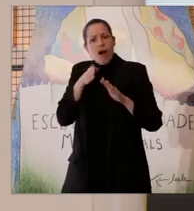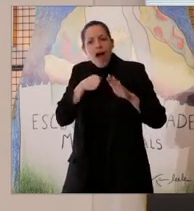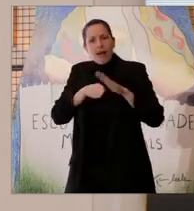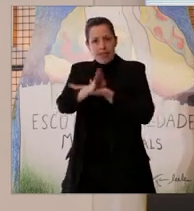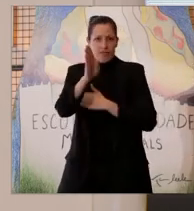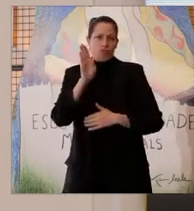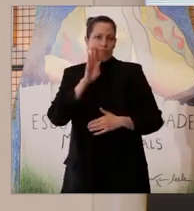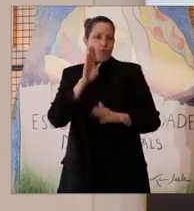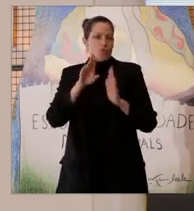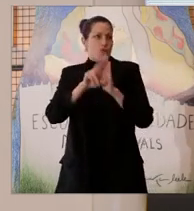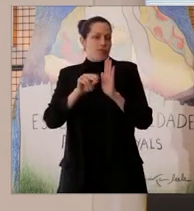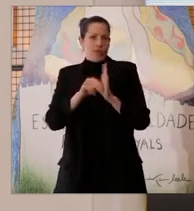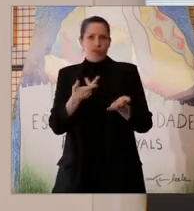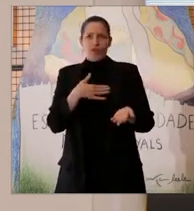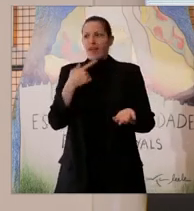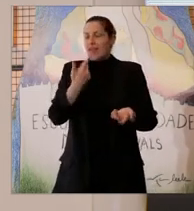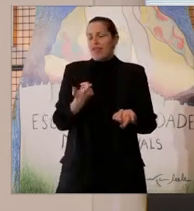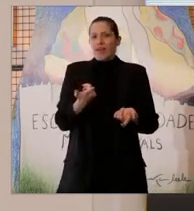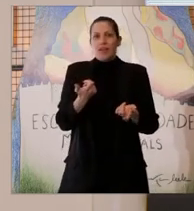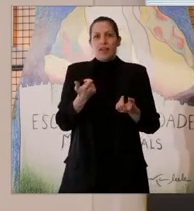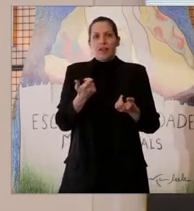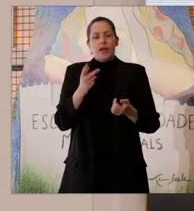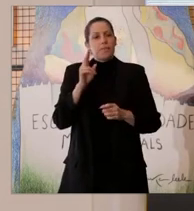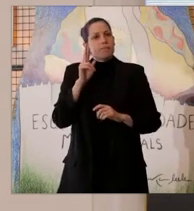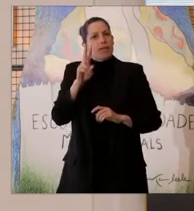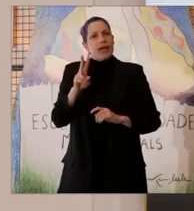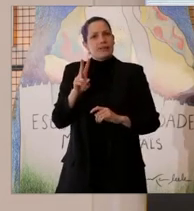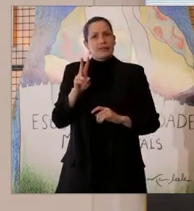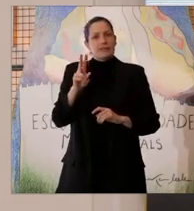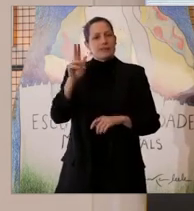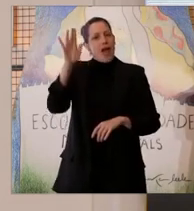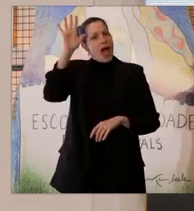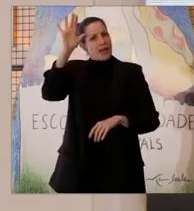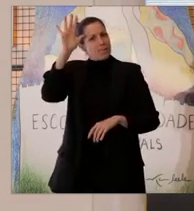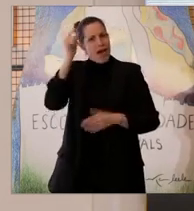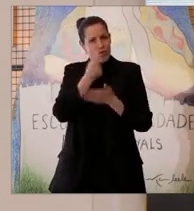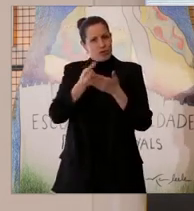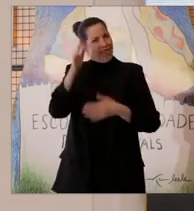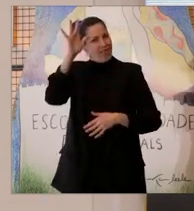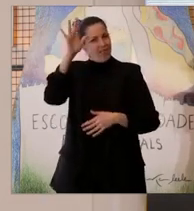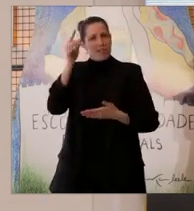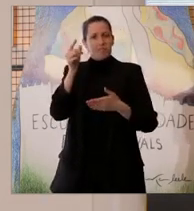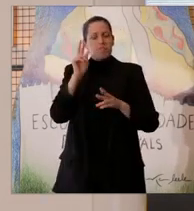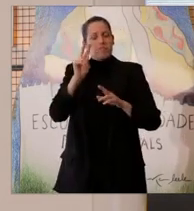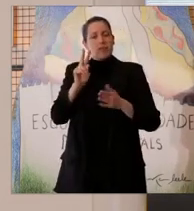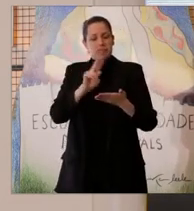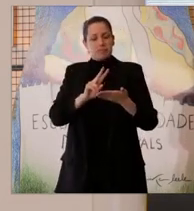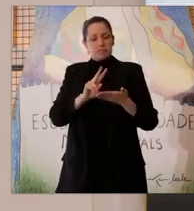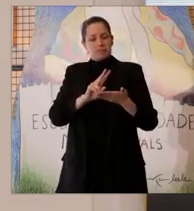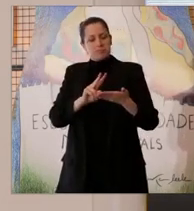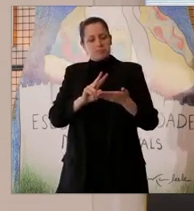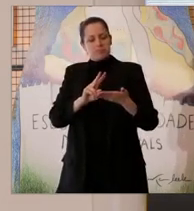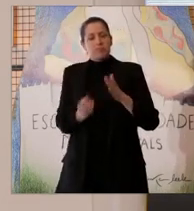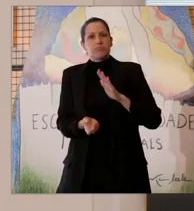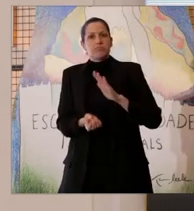repente está viendo dibujos animados y se le cuela el porno porque saben que esto es como eso como una adicción entonces empiezan desde muy pequeños